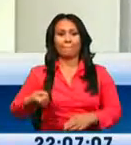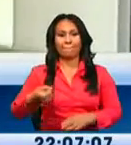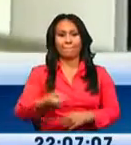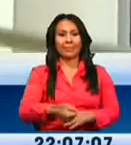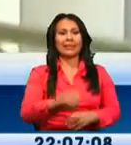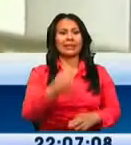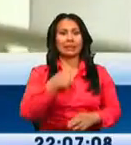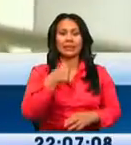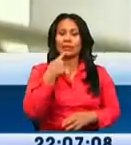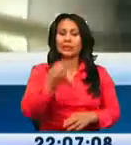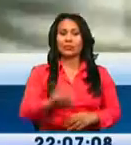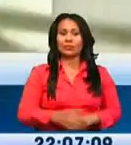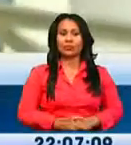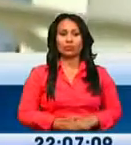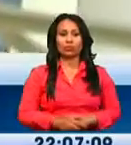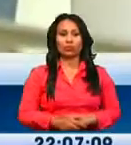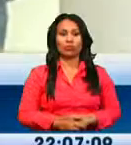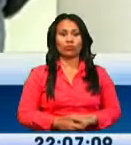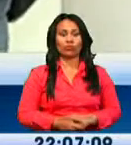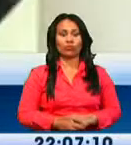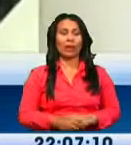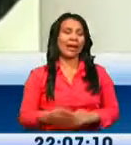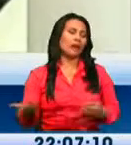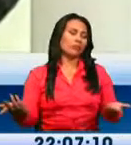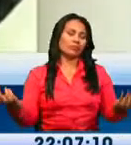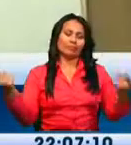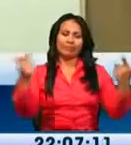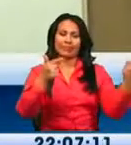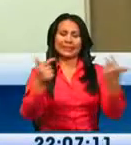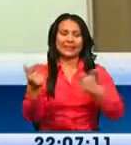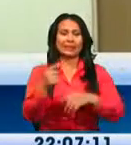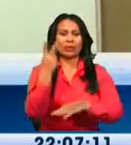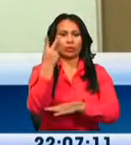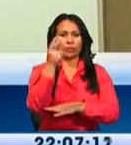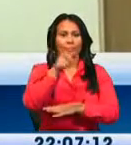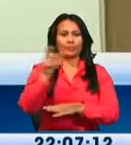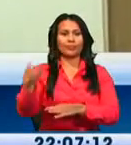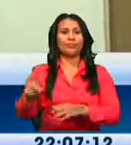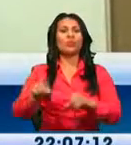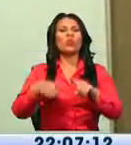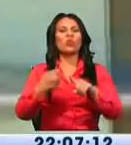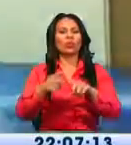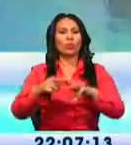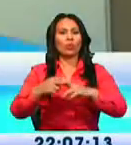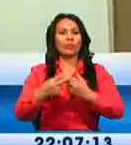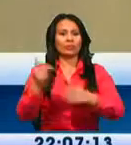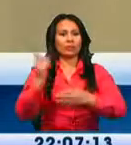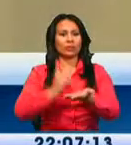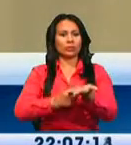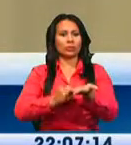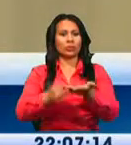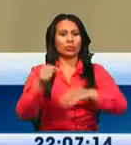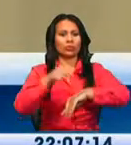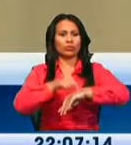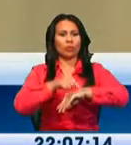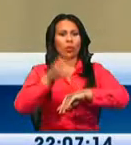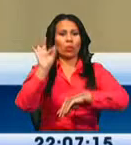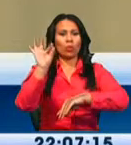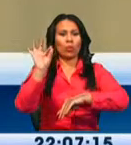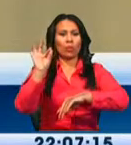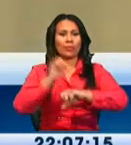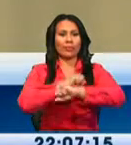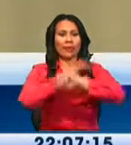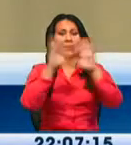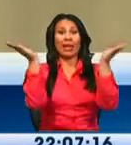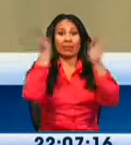que había robado. O sea, fue una discusión entre ellos dos. La diligencia empezó a las 9 de la mañana, pero no tenía hora fija de